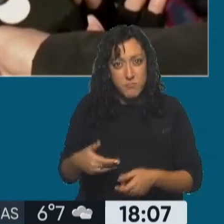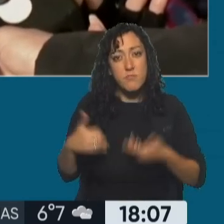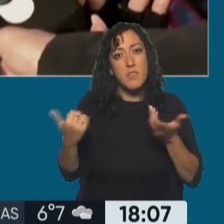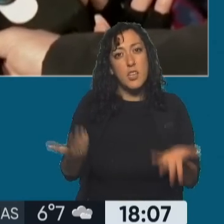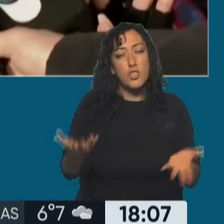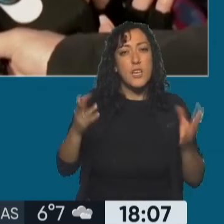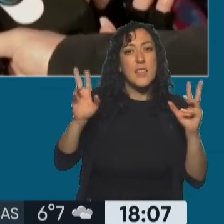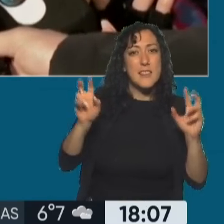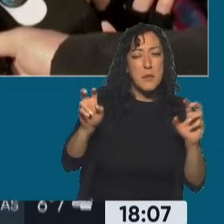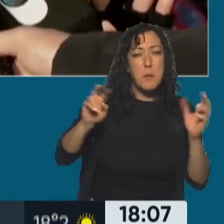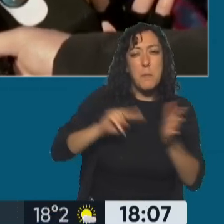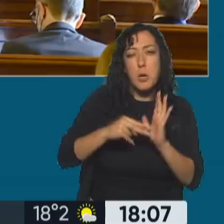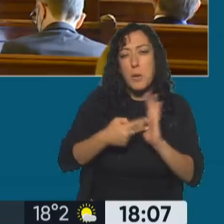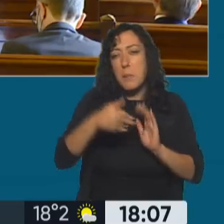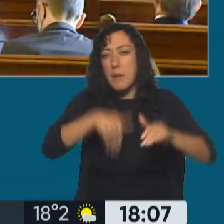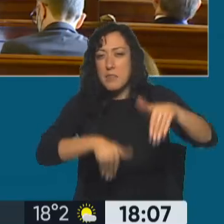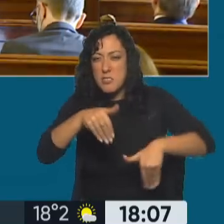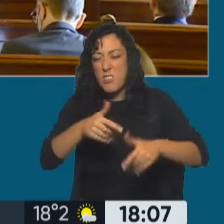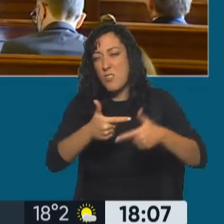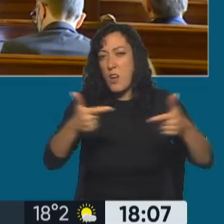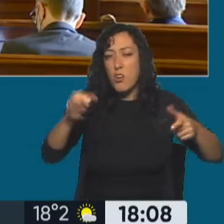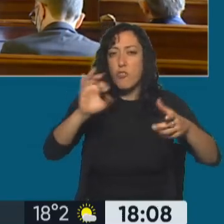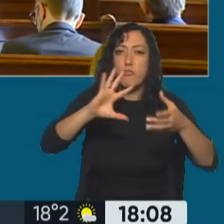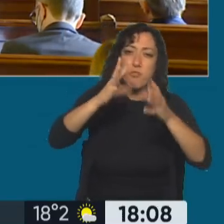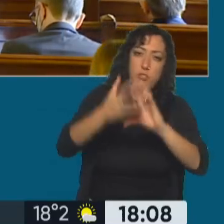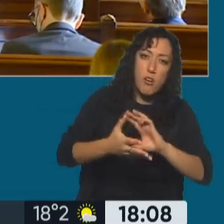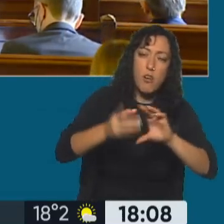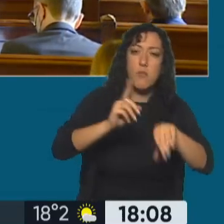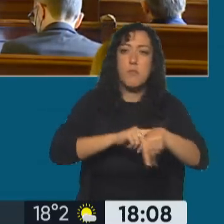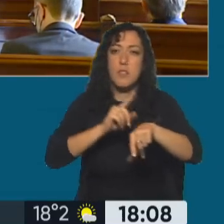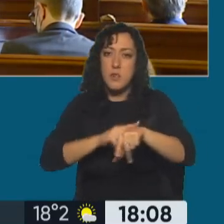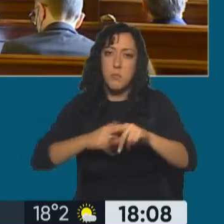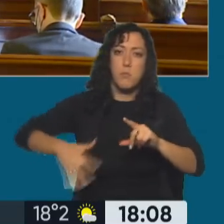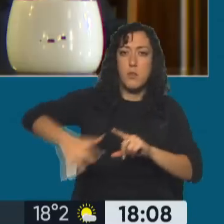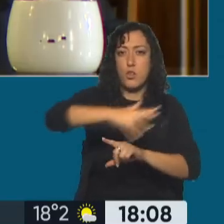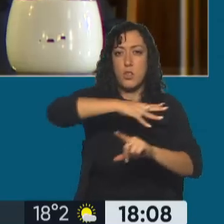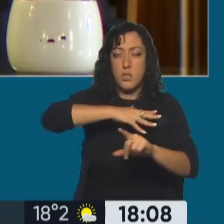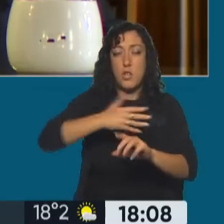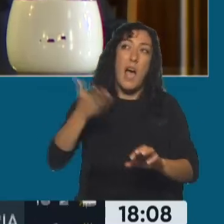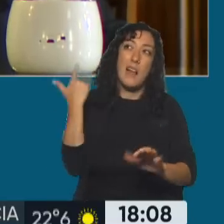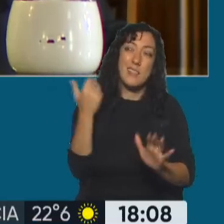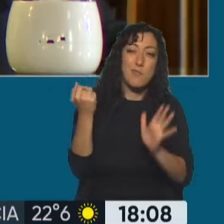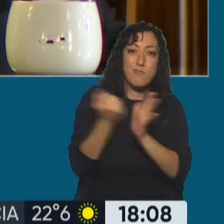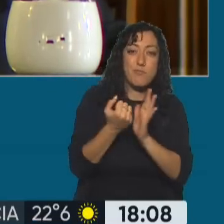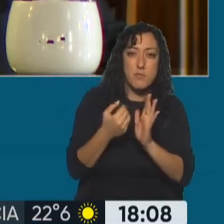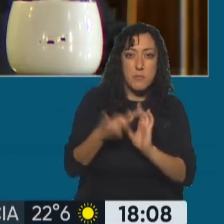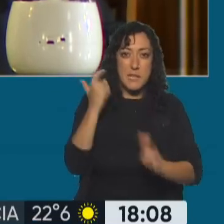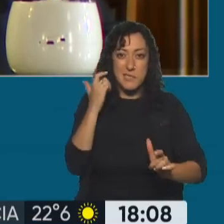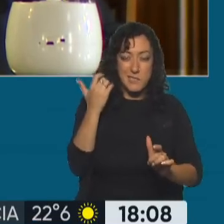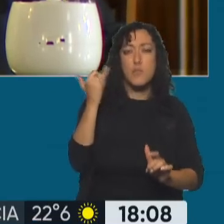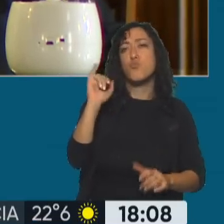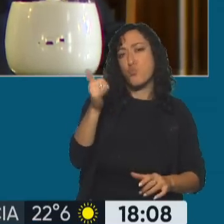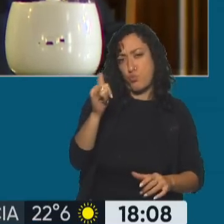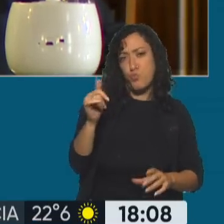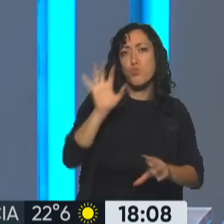la cuestión en sí, sino la forma, los tiempos y el contexto. Hay antecedentes, Néstor, de que esto ha ocurrido en